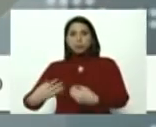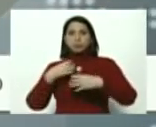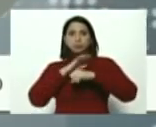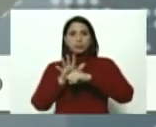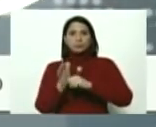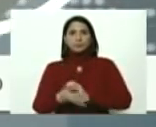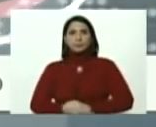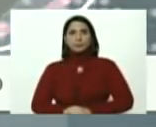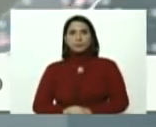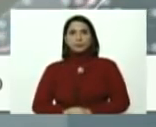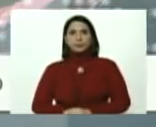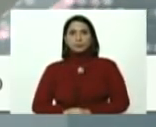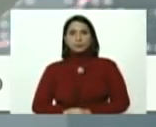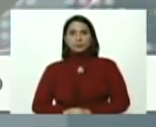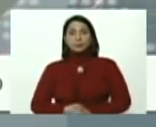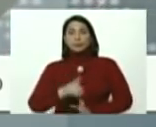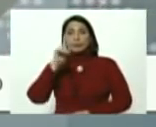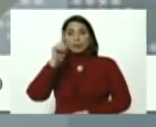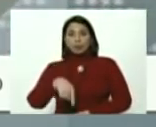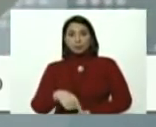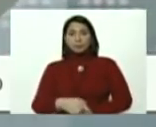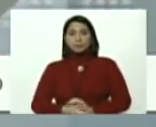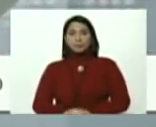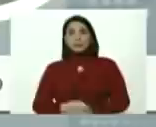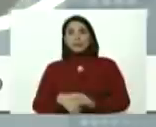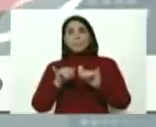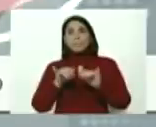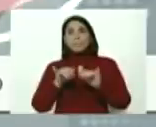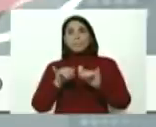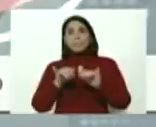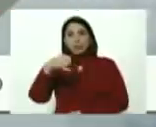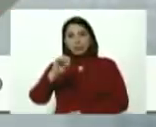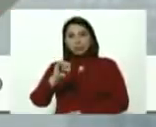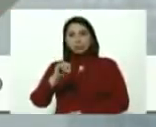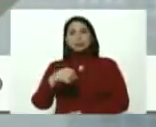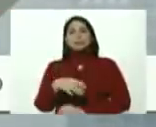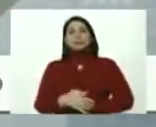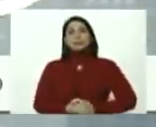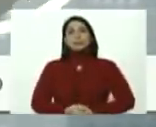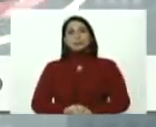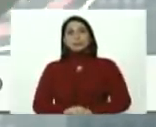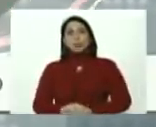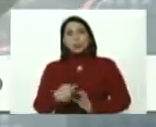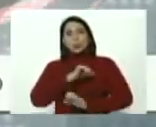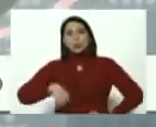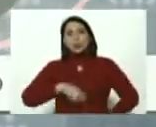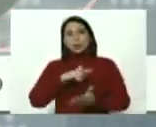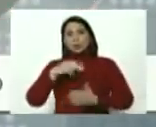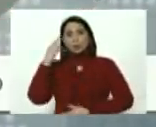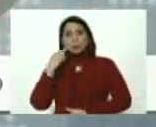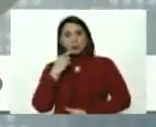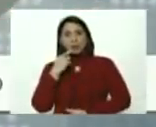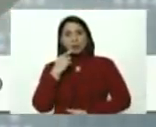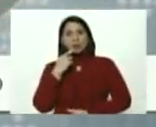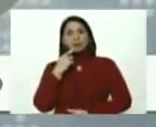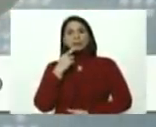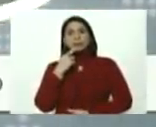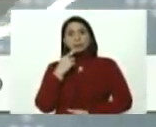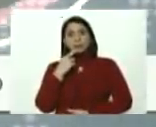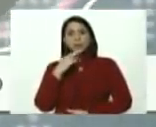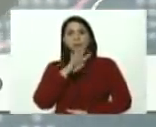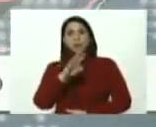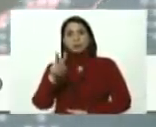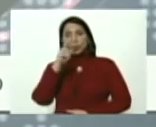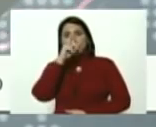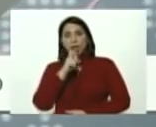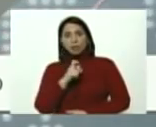COVID-19. También en el mismo estado Lara resultó infectado. Así que del mercado de las